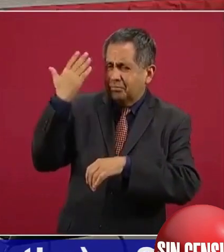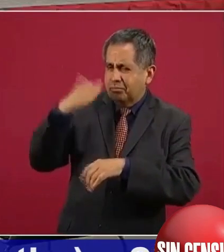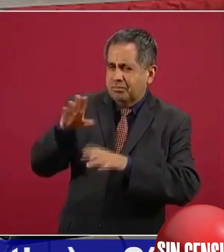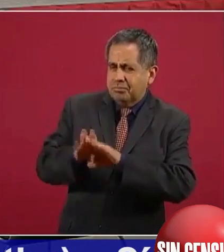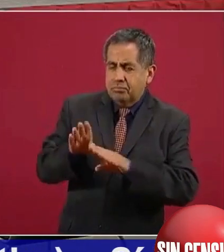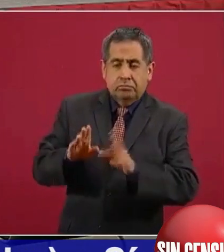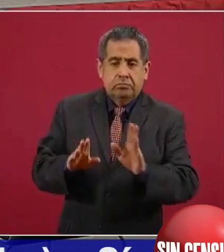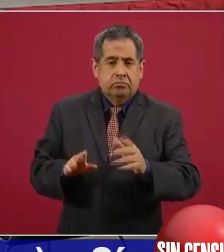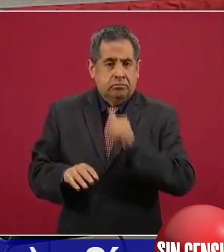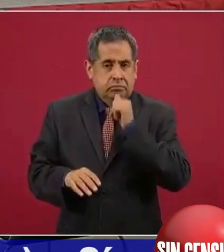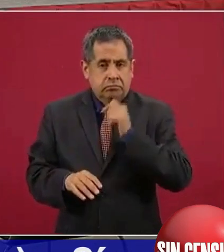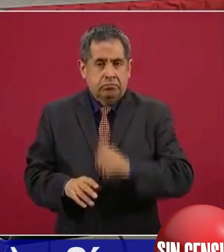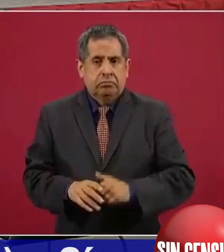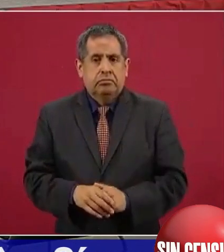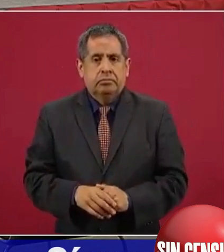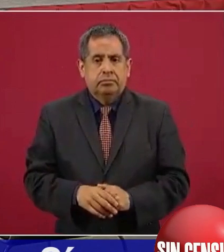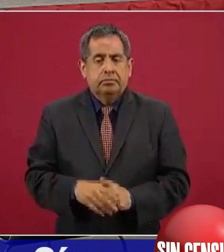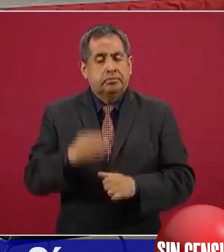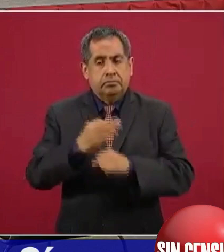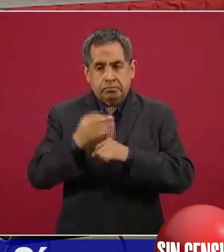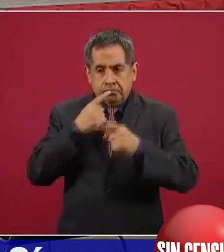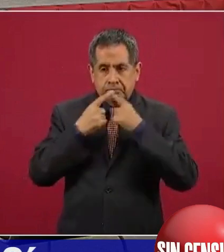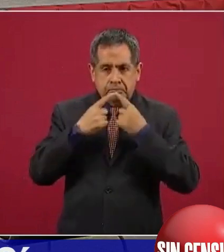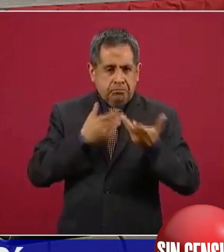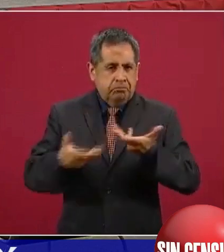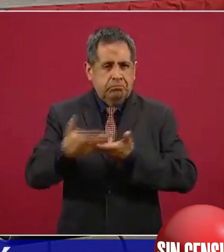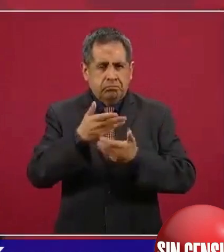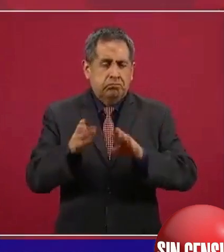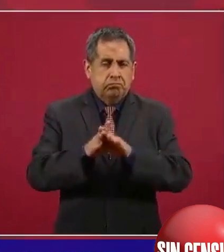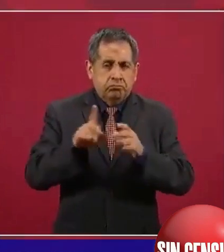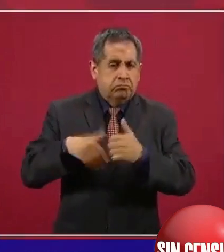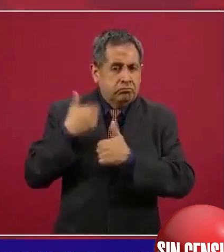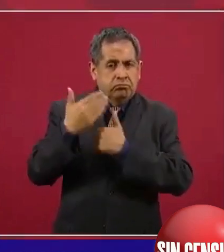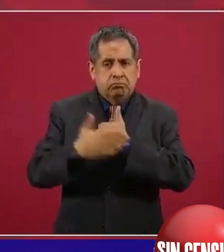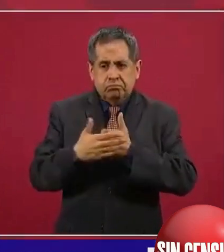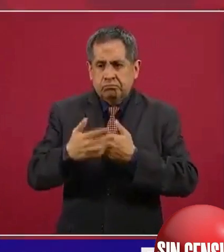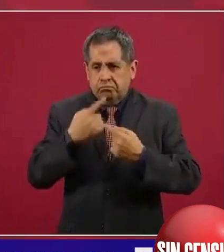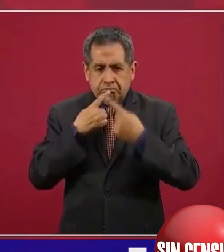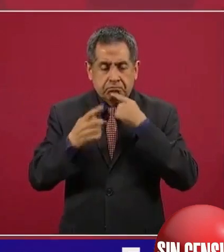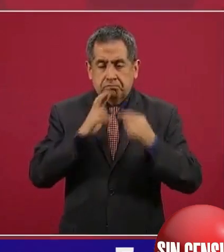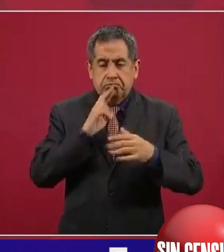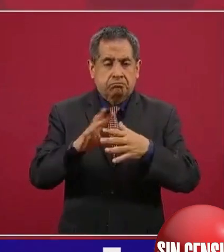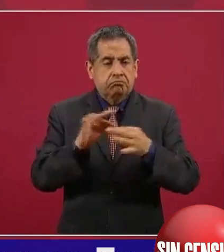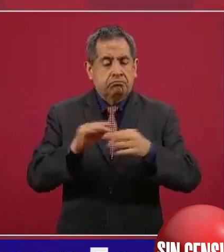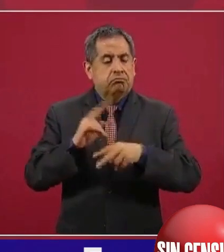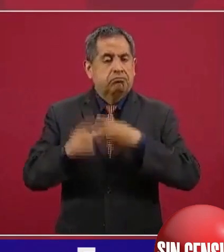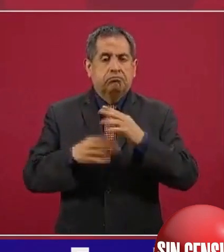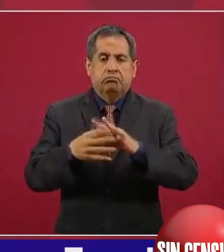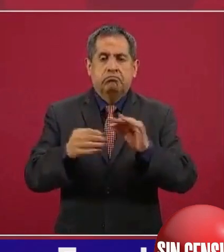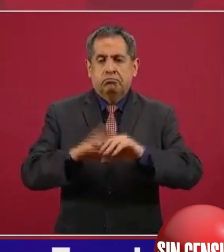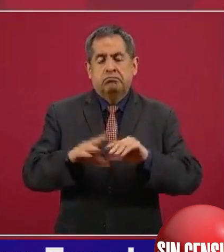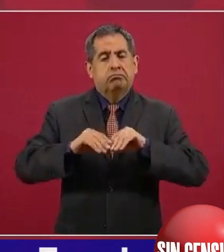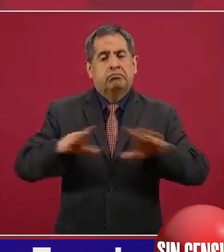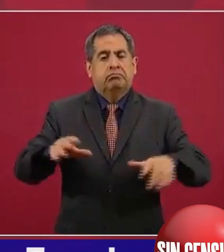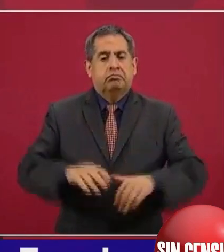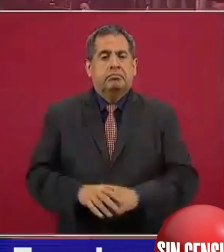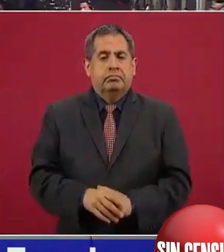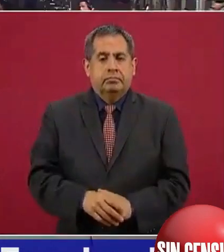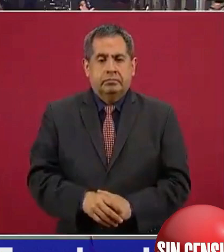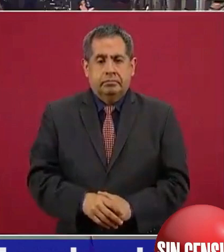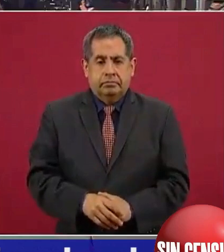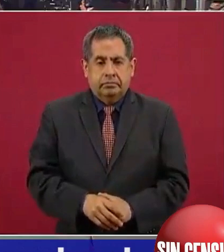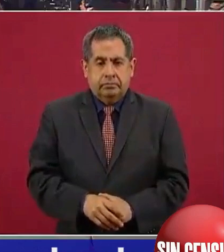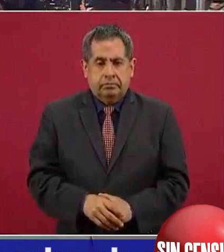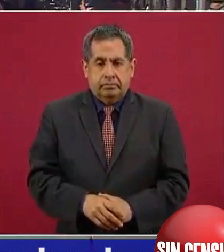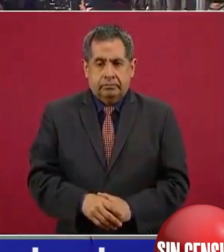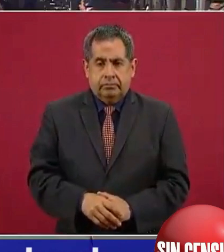cómo sería esta modalidad? Estamos en pláticas y en cuanto tengamos una resolución lo comentaremos públicamente. Gracias, doctor.